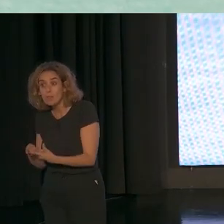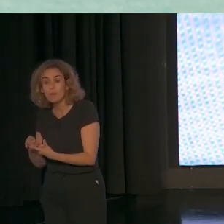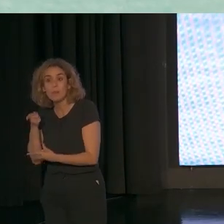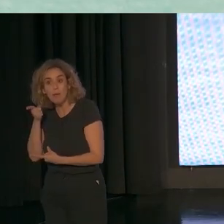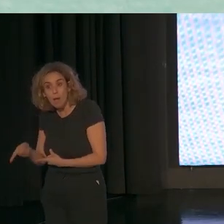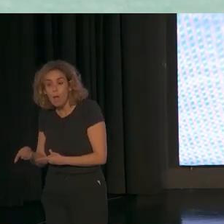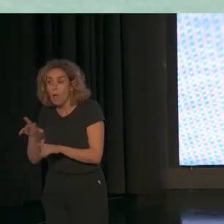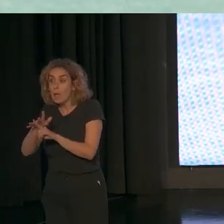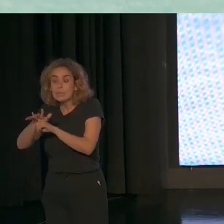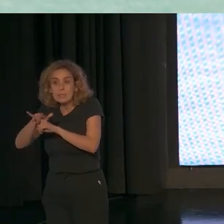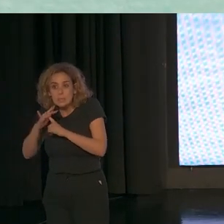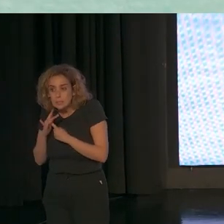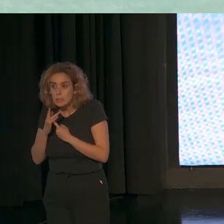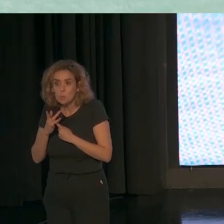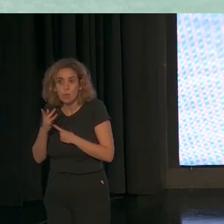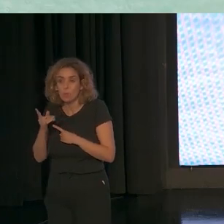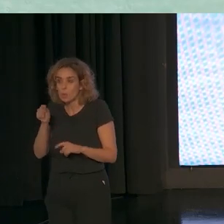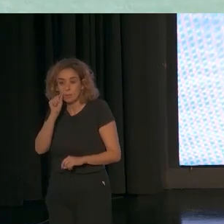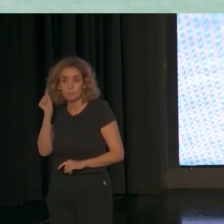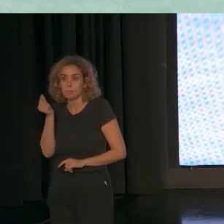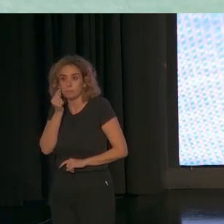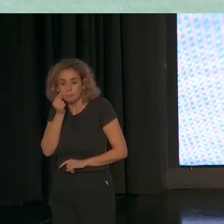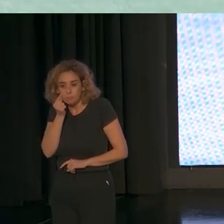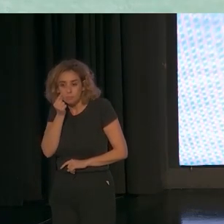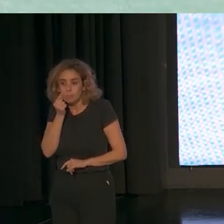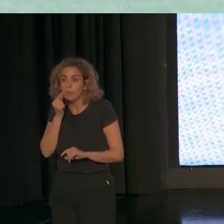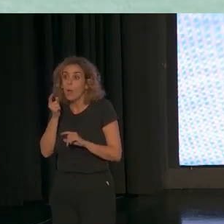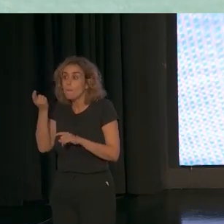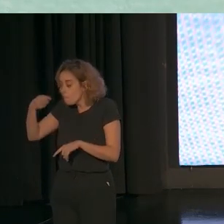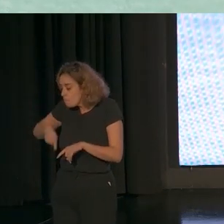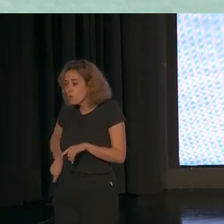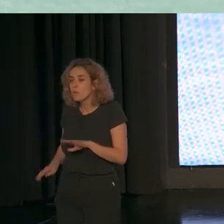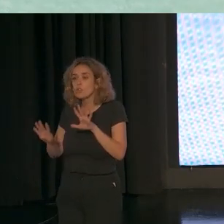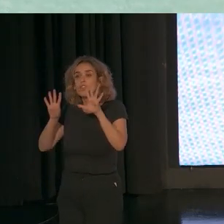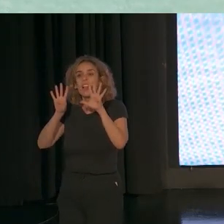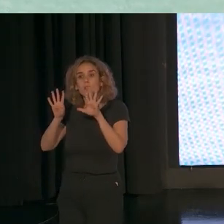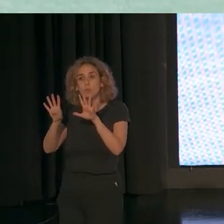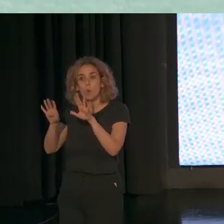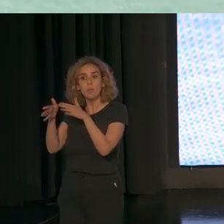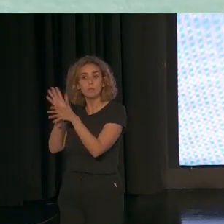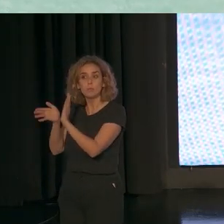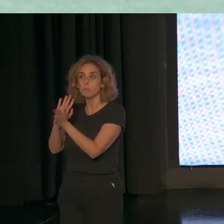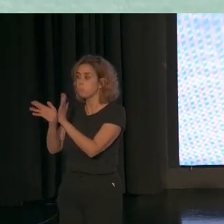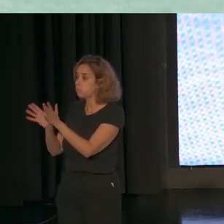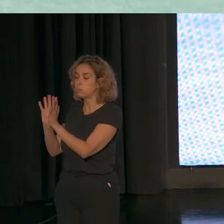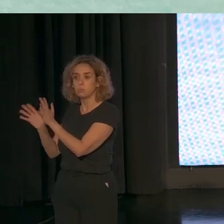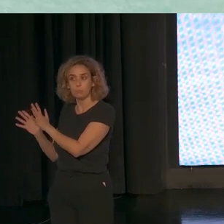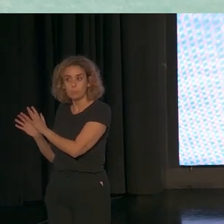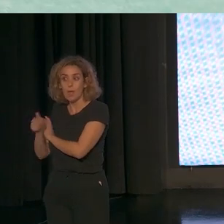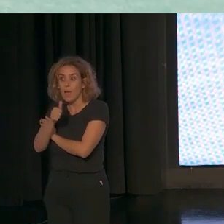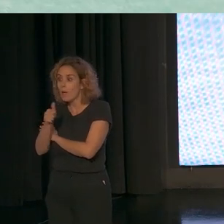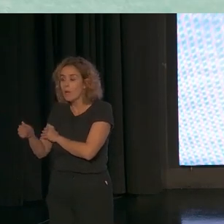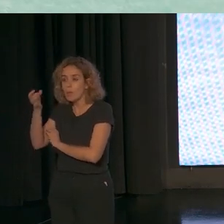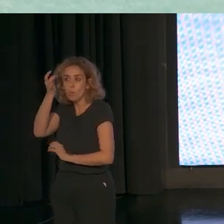encontramos situaciones de profesionales interviniendo cada uno con su